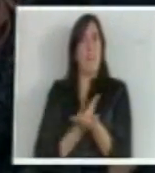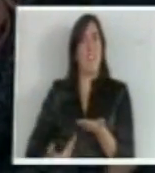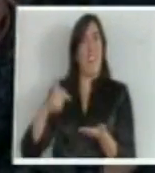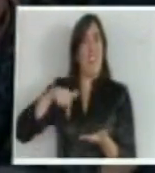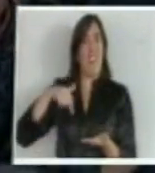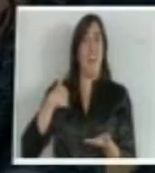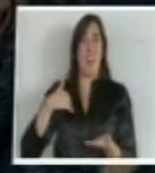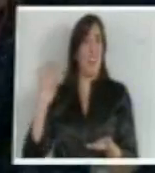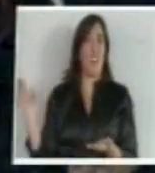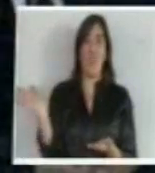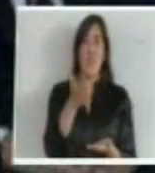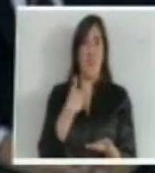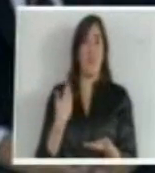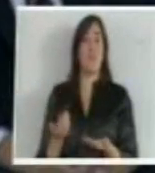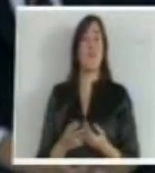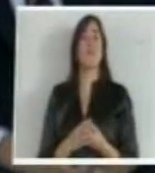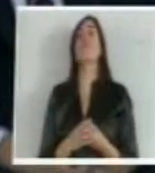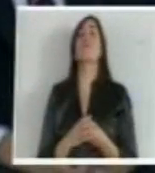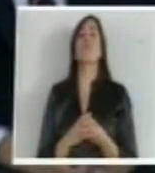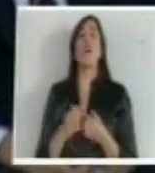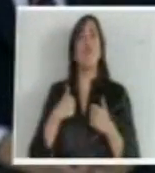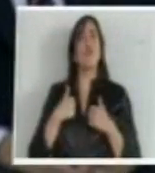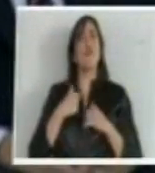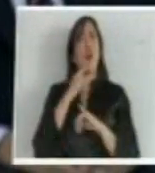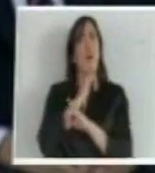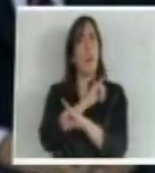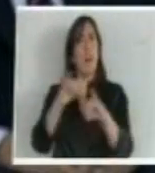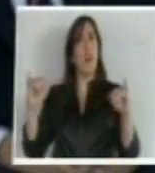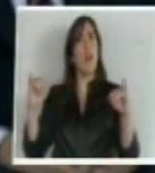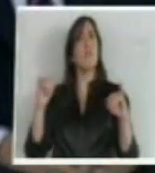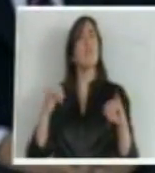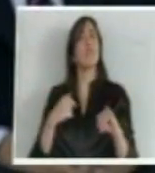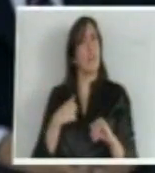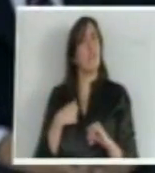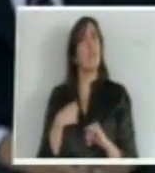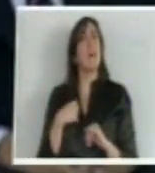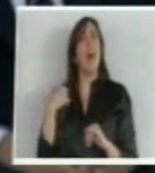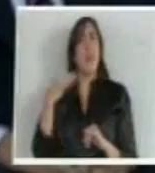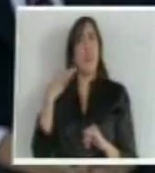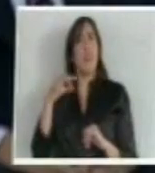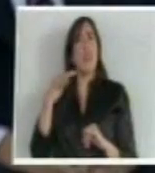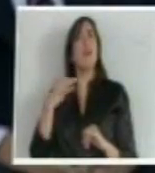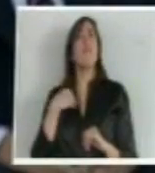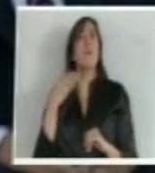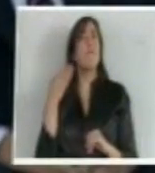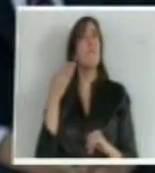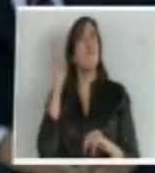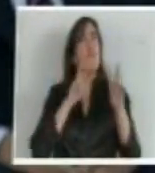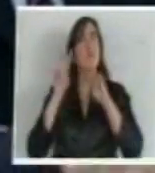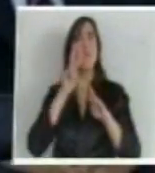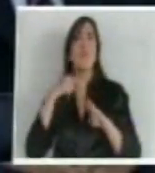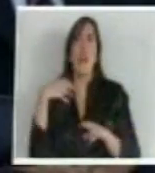los argentinos, dije que teníamos que ir por la segunda